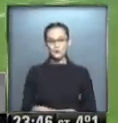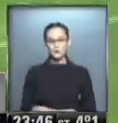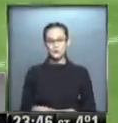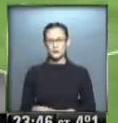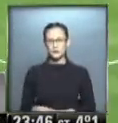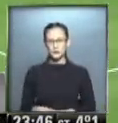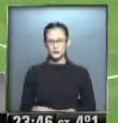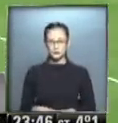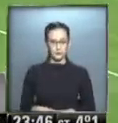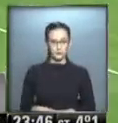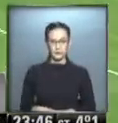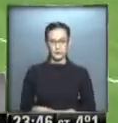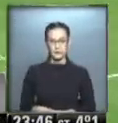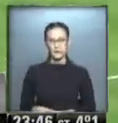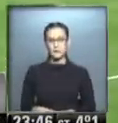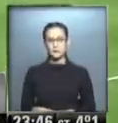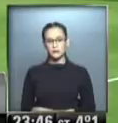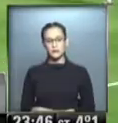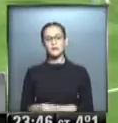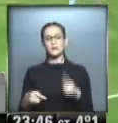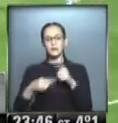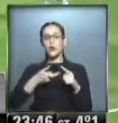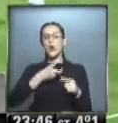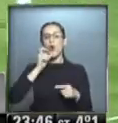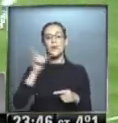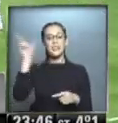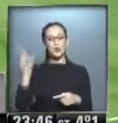impuso por la Copa Sudamericana,